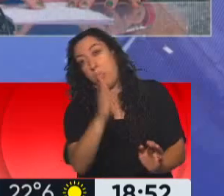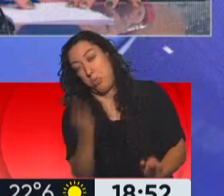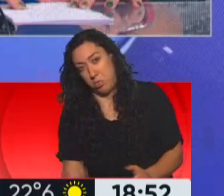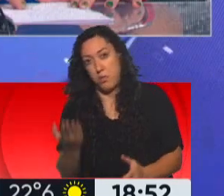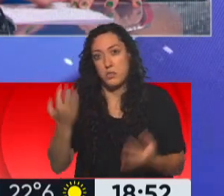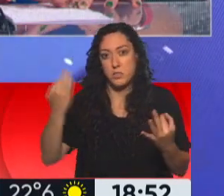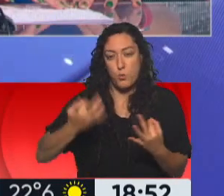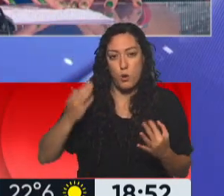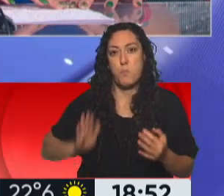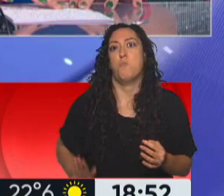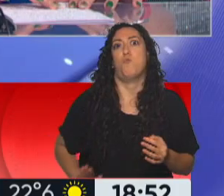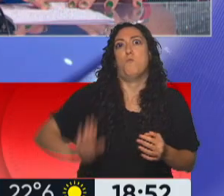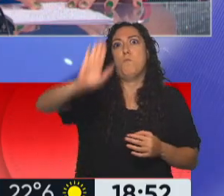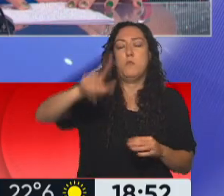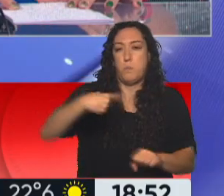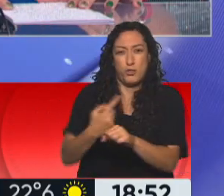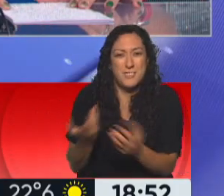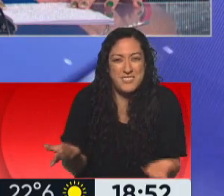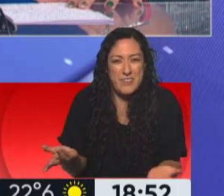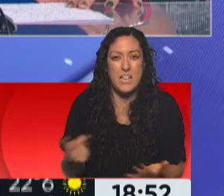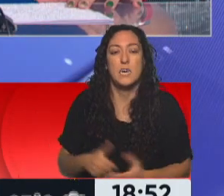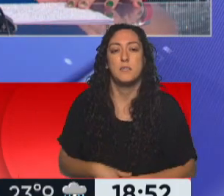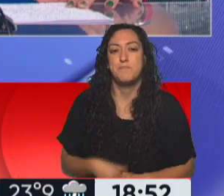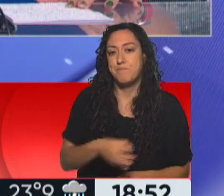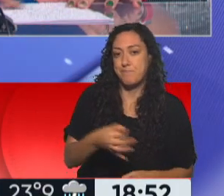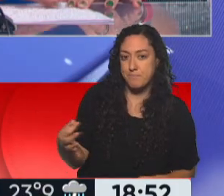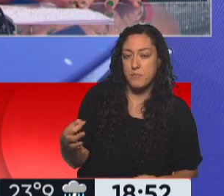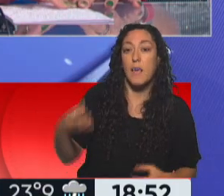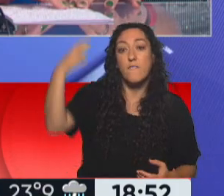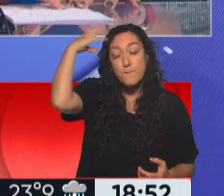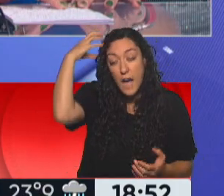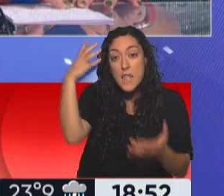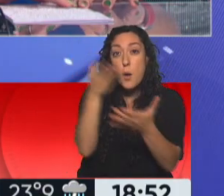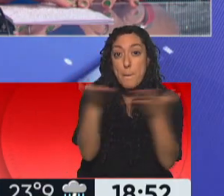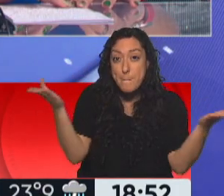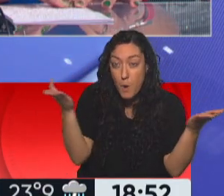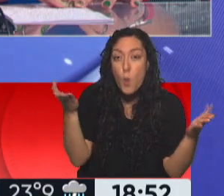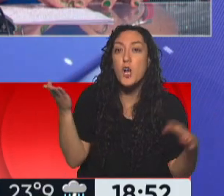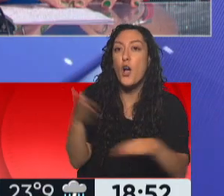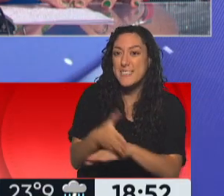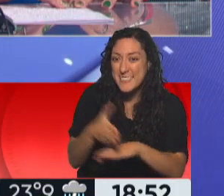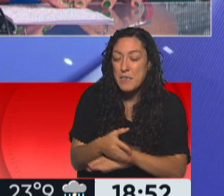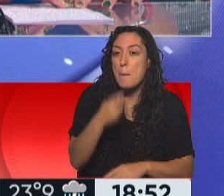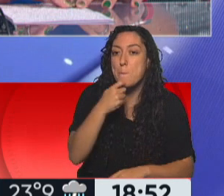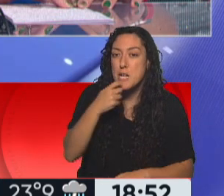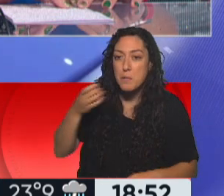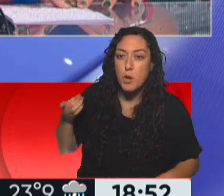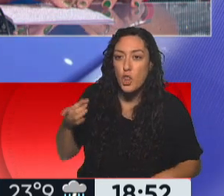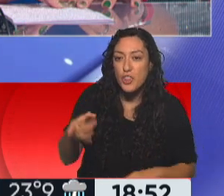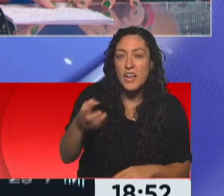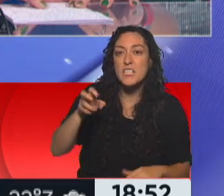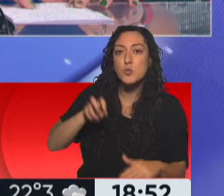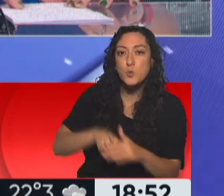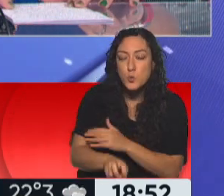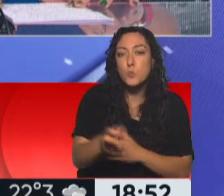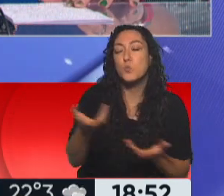Con mucha pendiente. Así es. Tiene que haber baños públicos accesibles, por ejemplo en estaciones, ¿no? Estaciones de